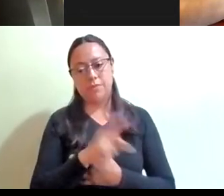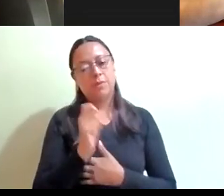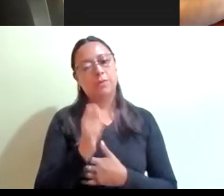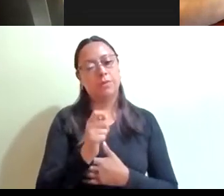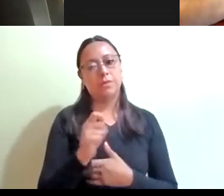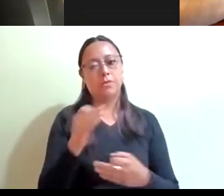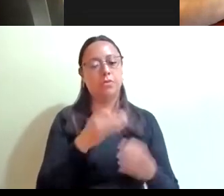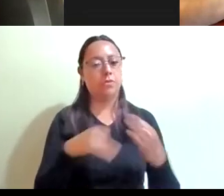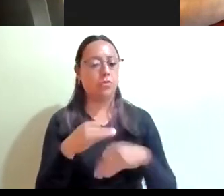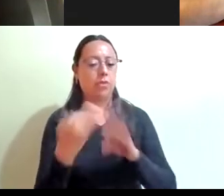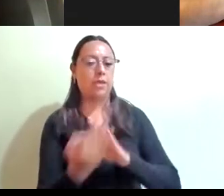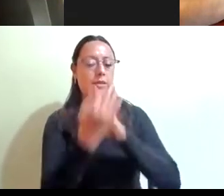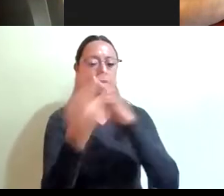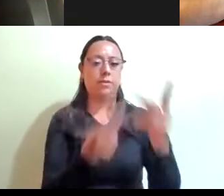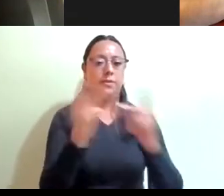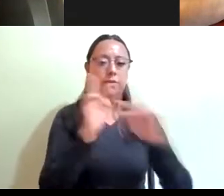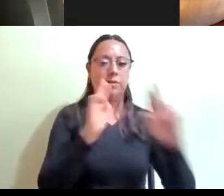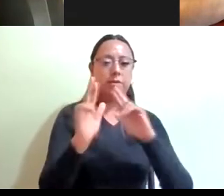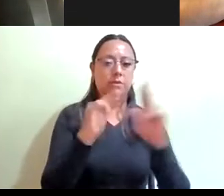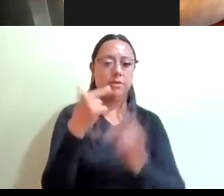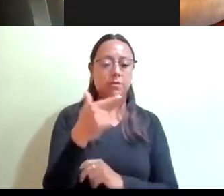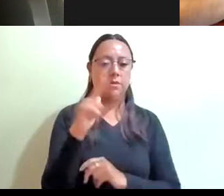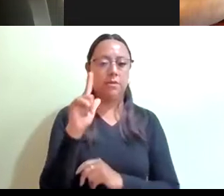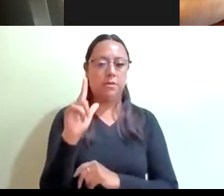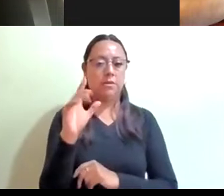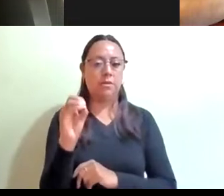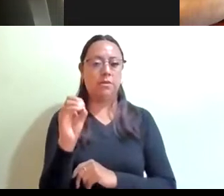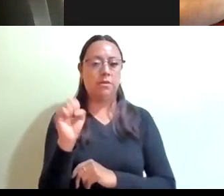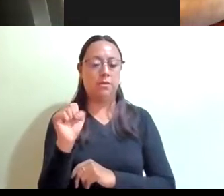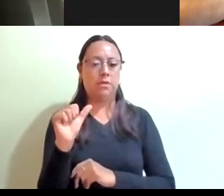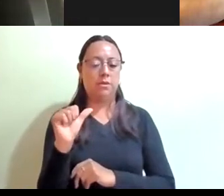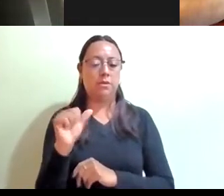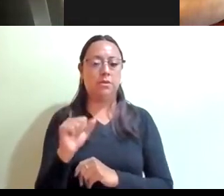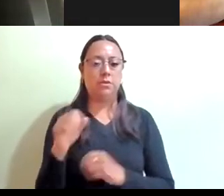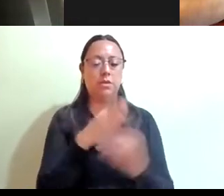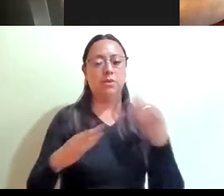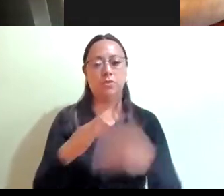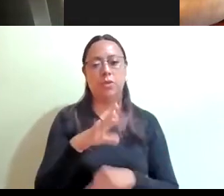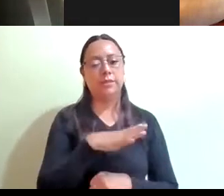la glosa y las comparecencias que tendrá la Comisión